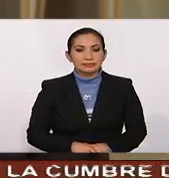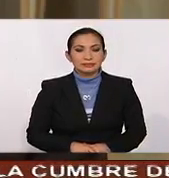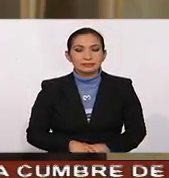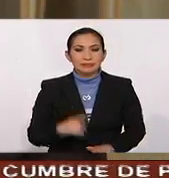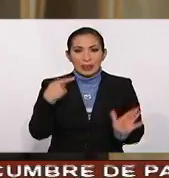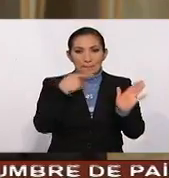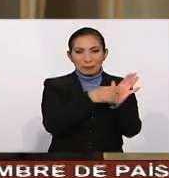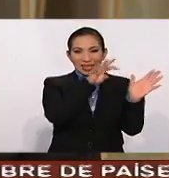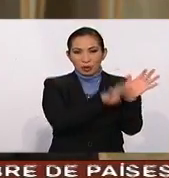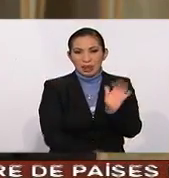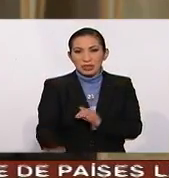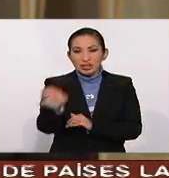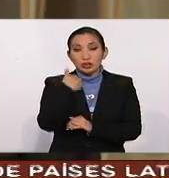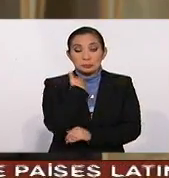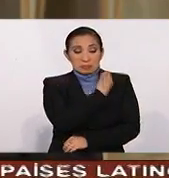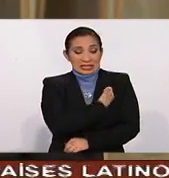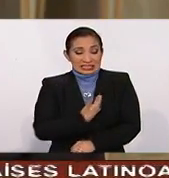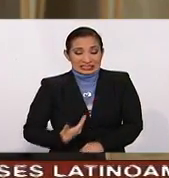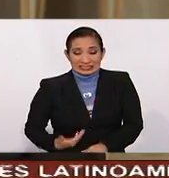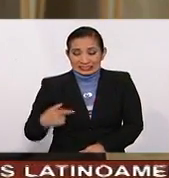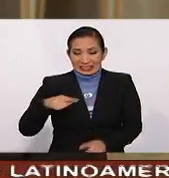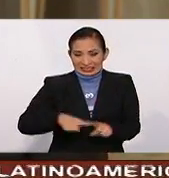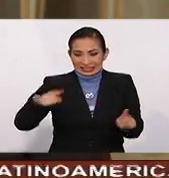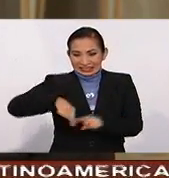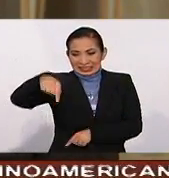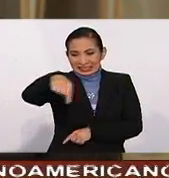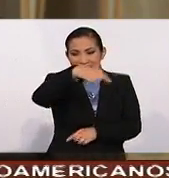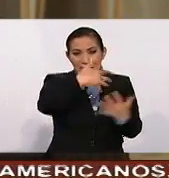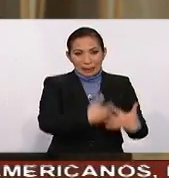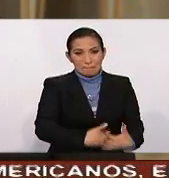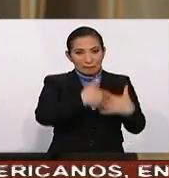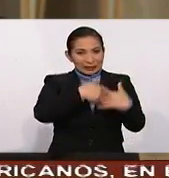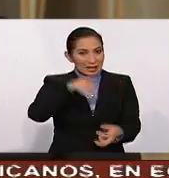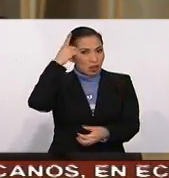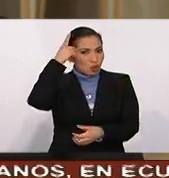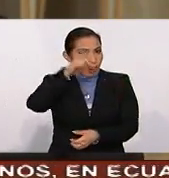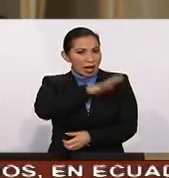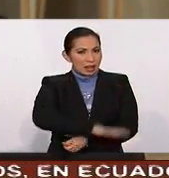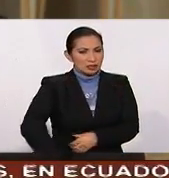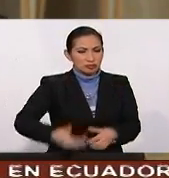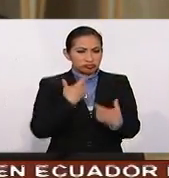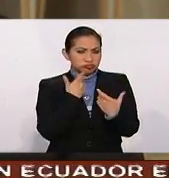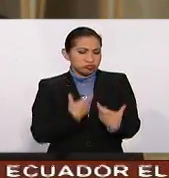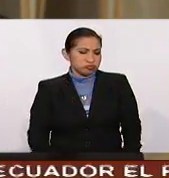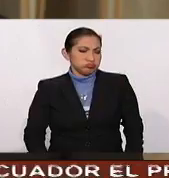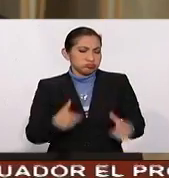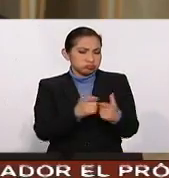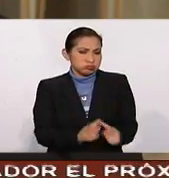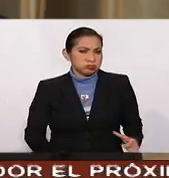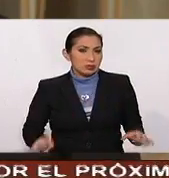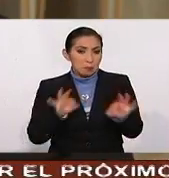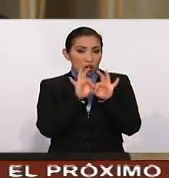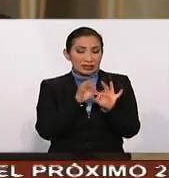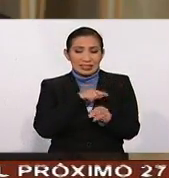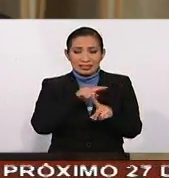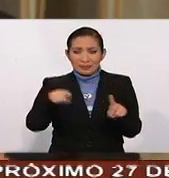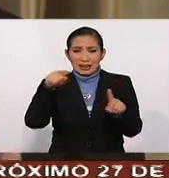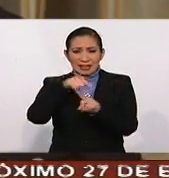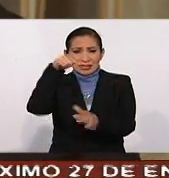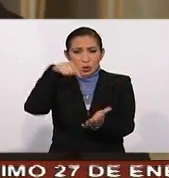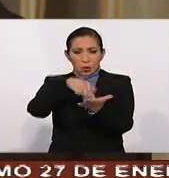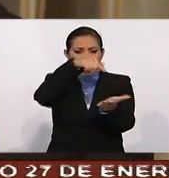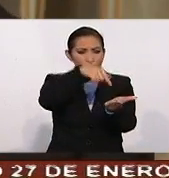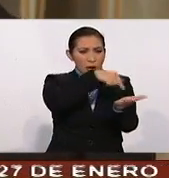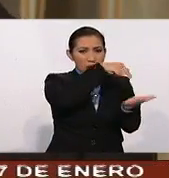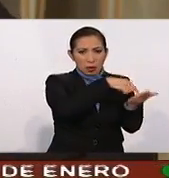Entre 1.400 presidentes de empresas globales, de empresas que tienen presencia en diferentes